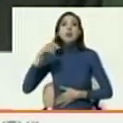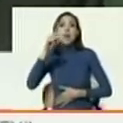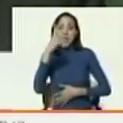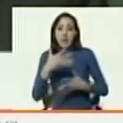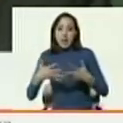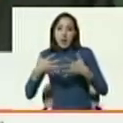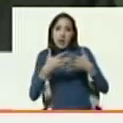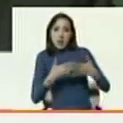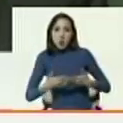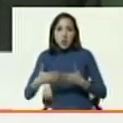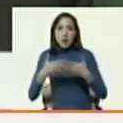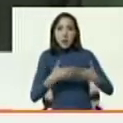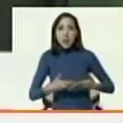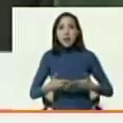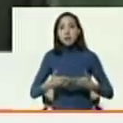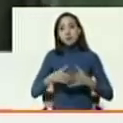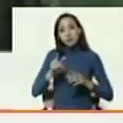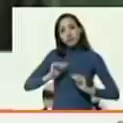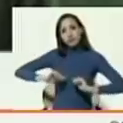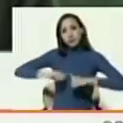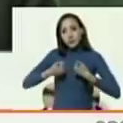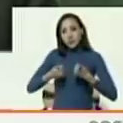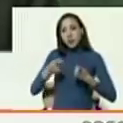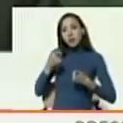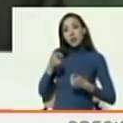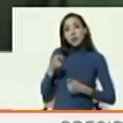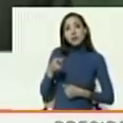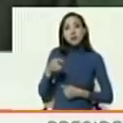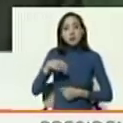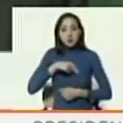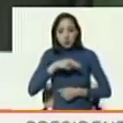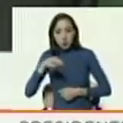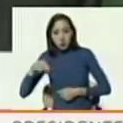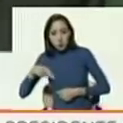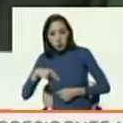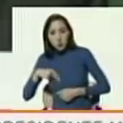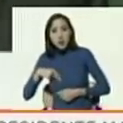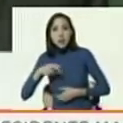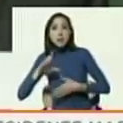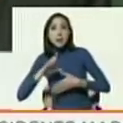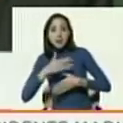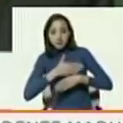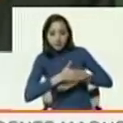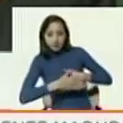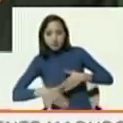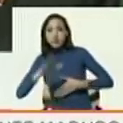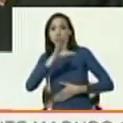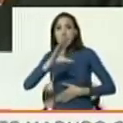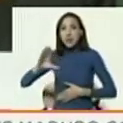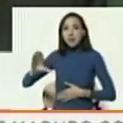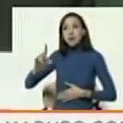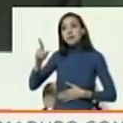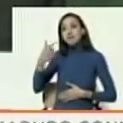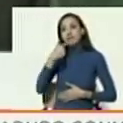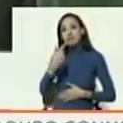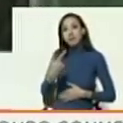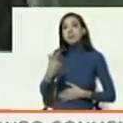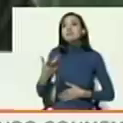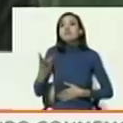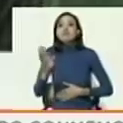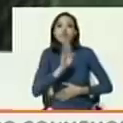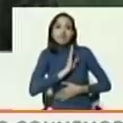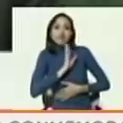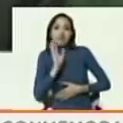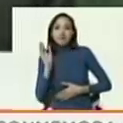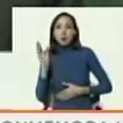norteamericanos, a partir de la cual se concibe nuestra región, la de América Latina y el Caribe, como su patio trasero, y según la